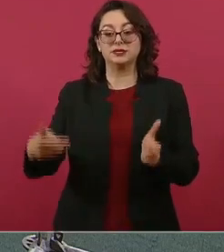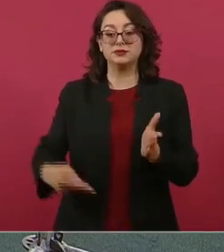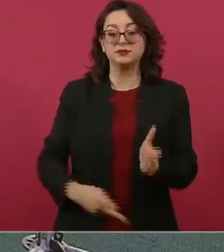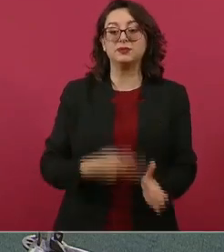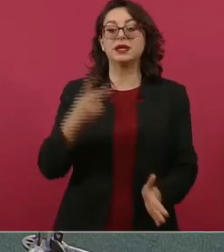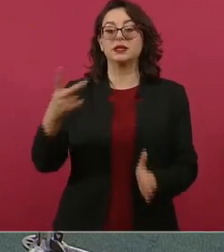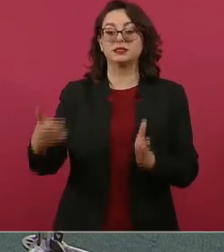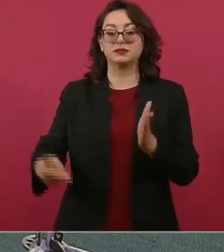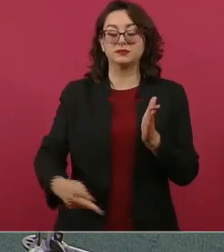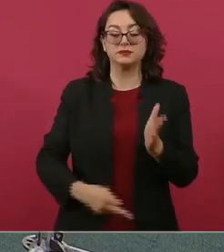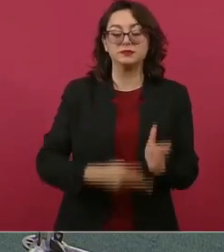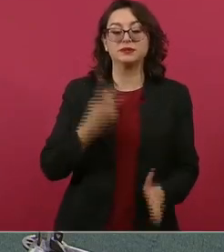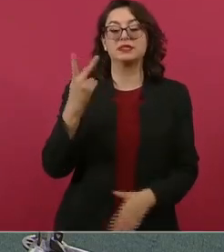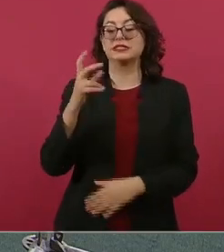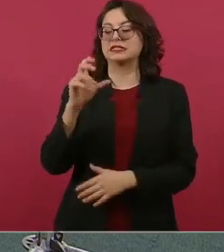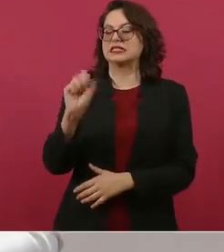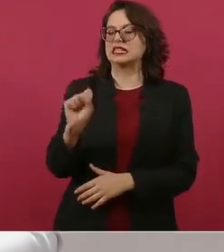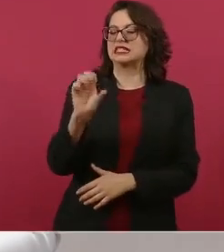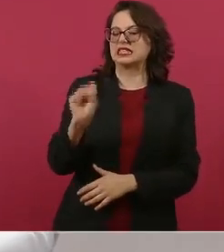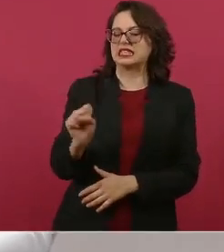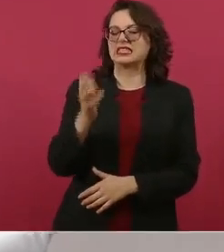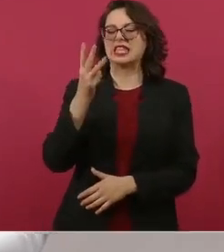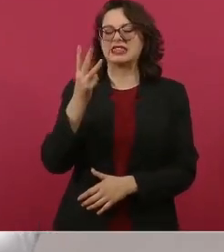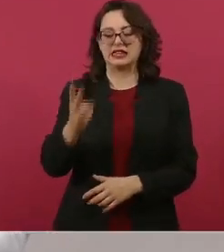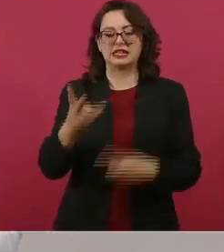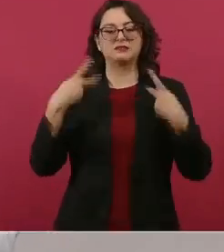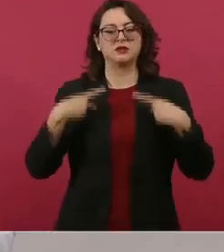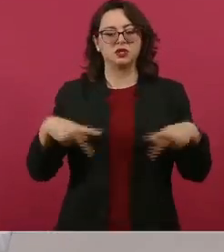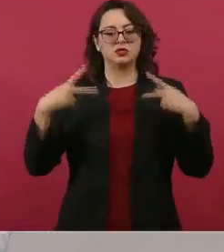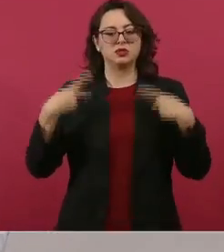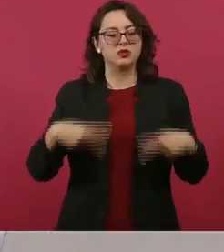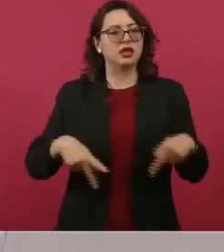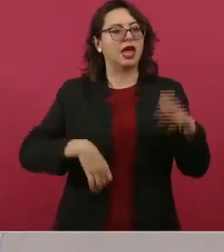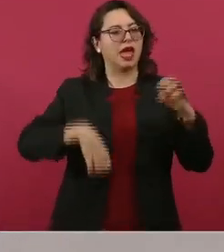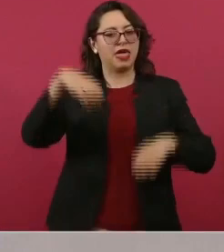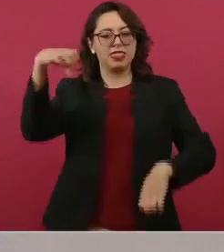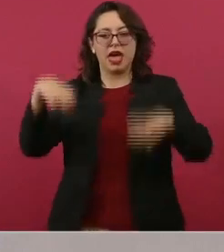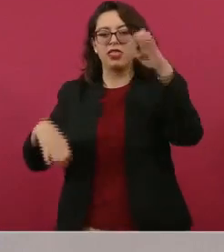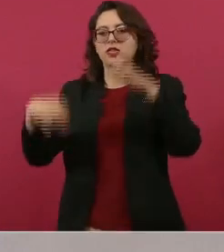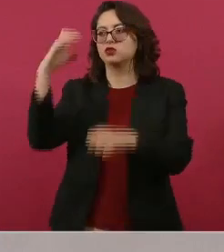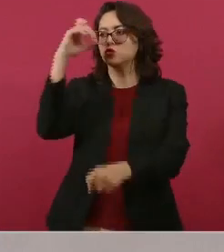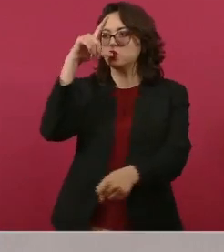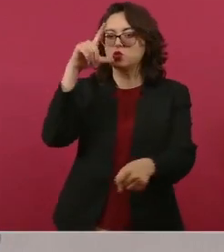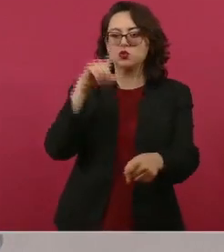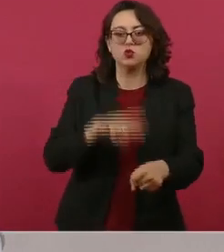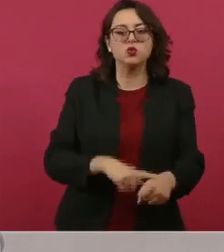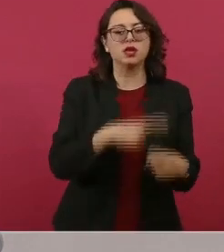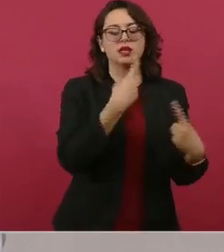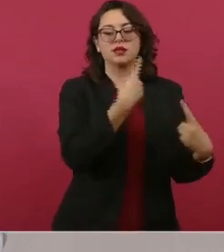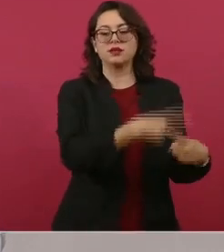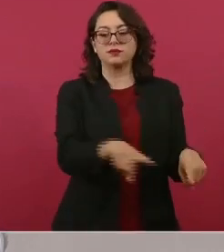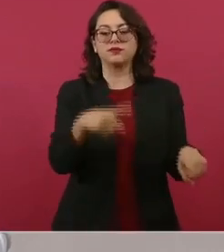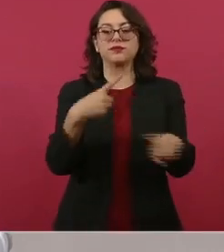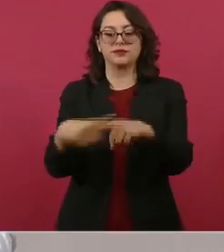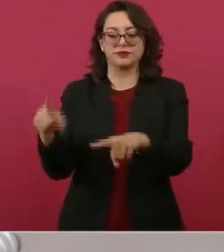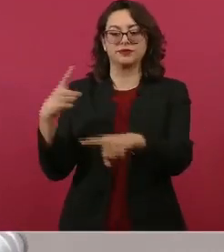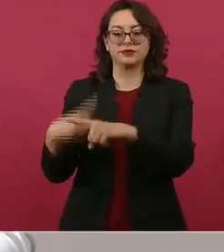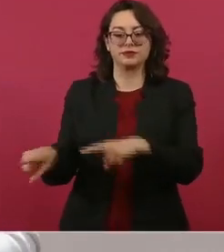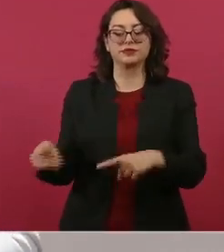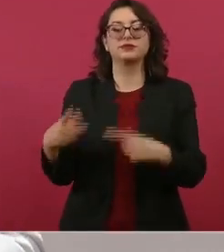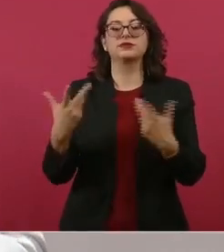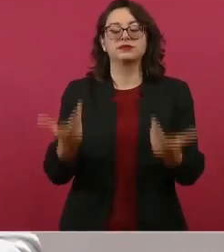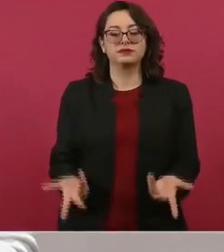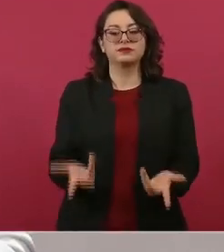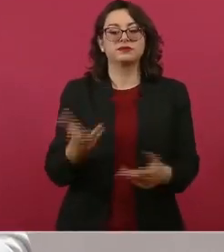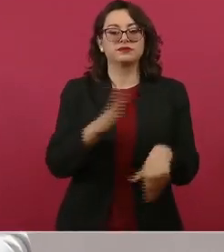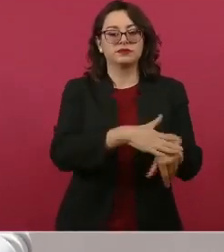que personas de todas las edades, de todas las culturas, de todos los rincones de México, hemos acudido